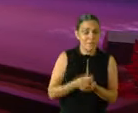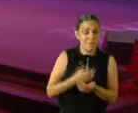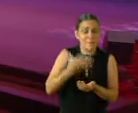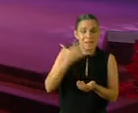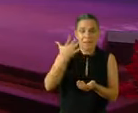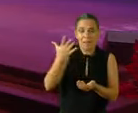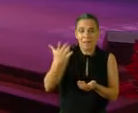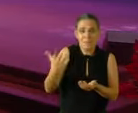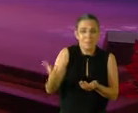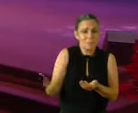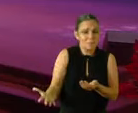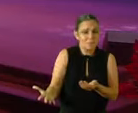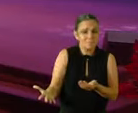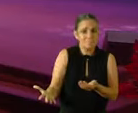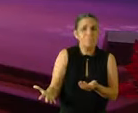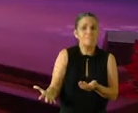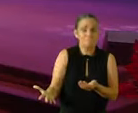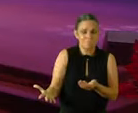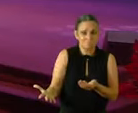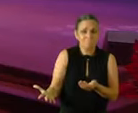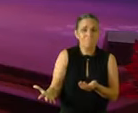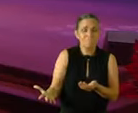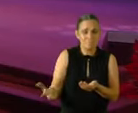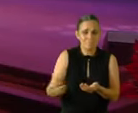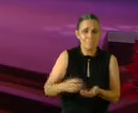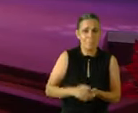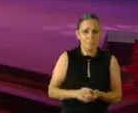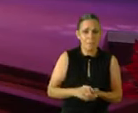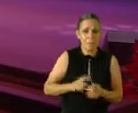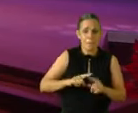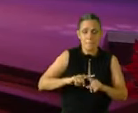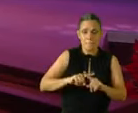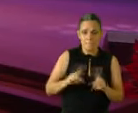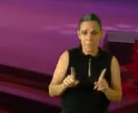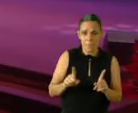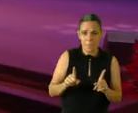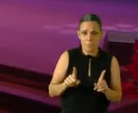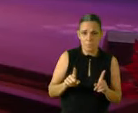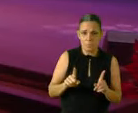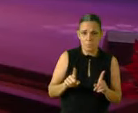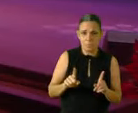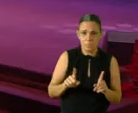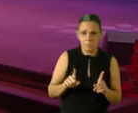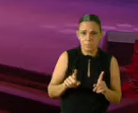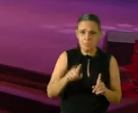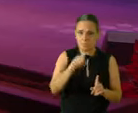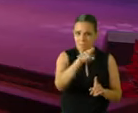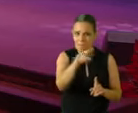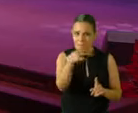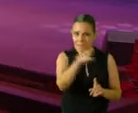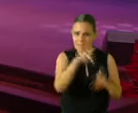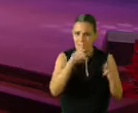bastante altos, pero altos. Pero nos ideamos, mire, ese fue el grupito.